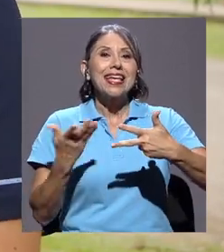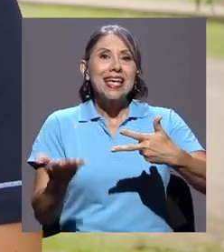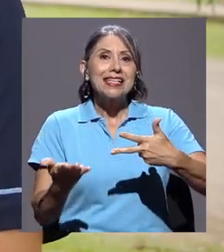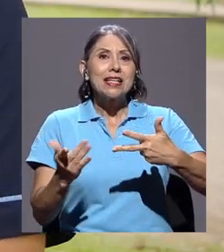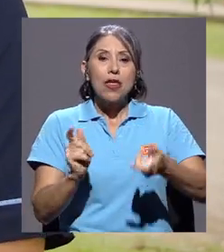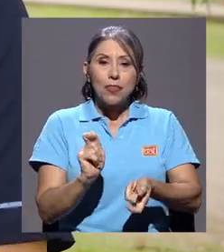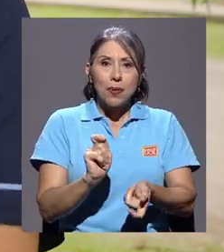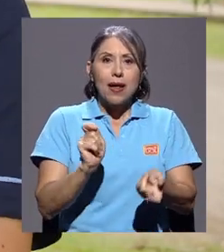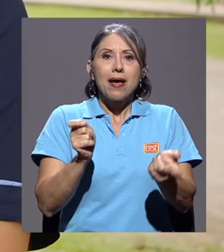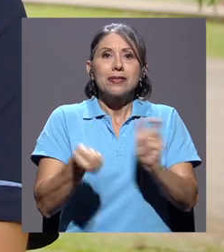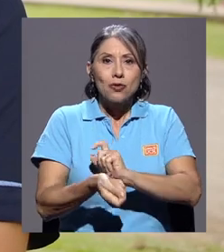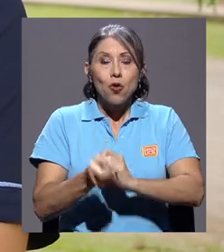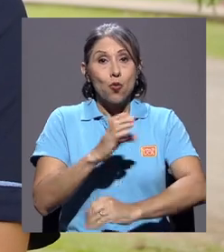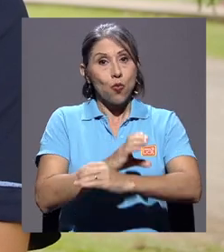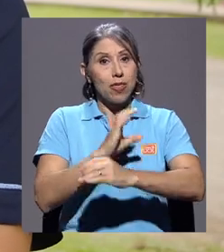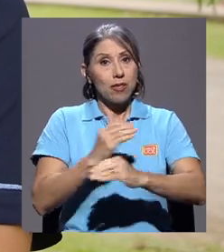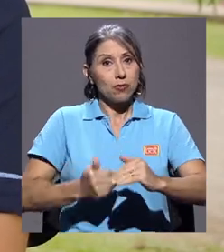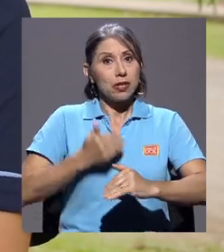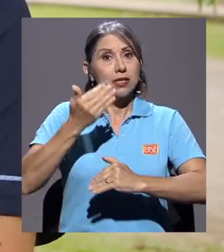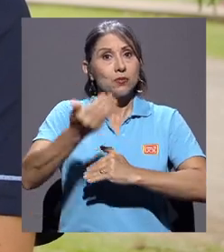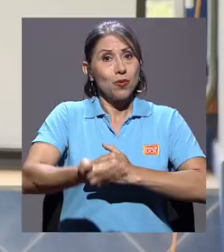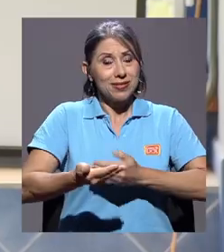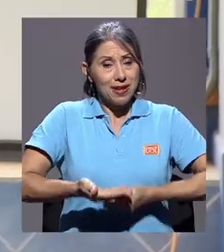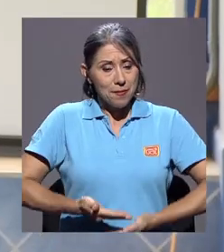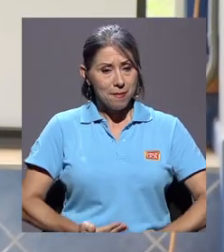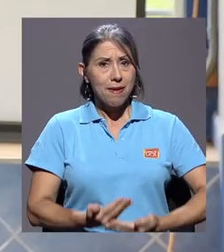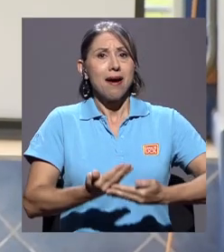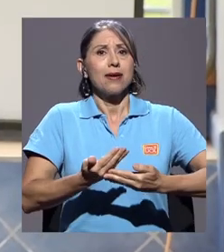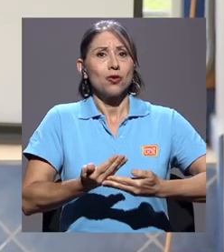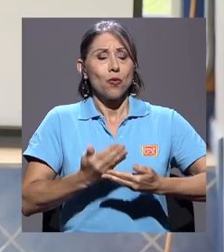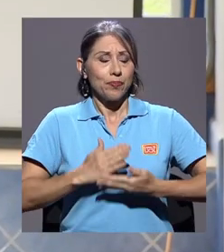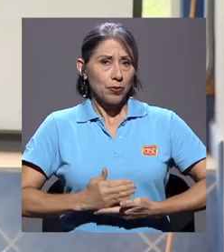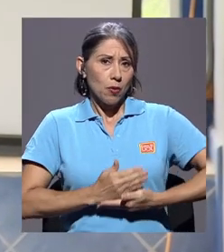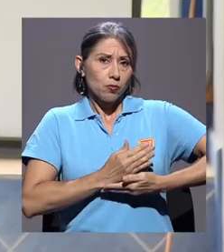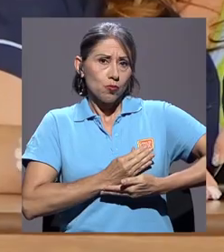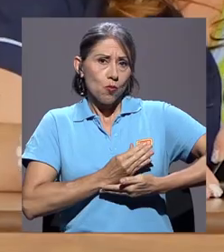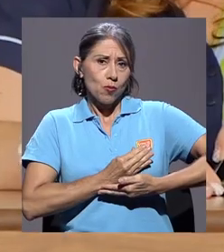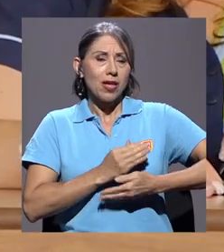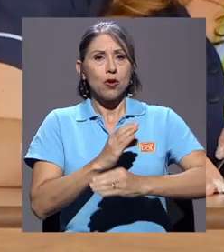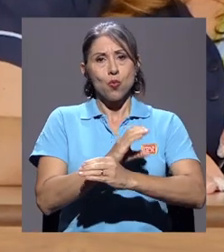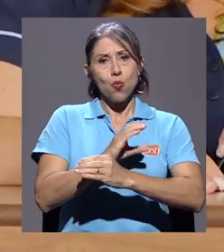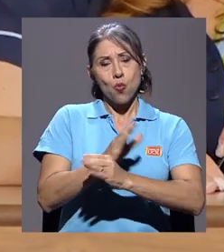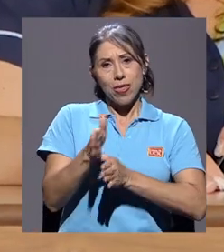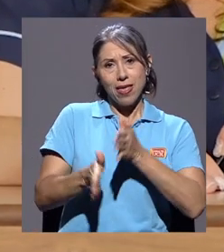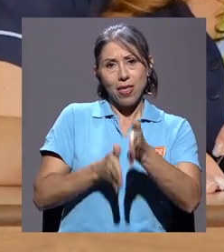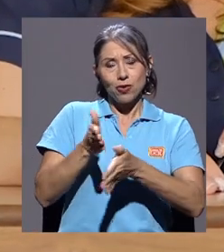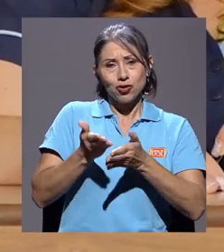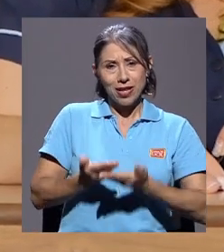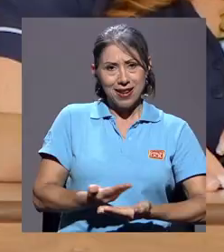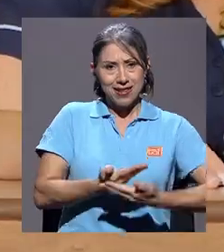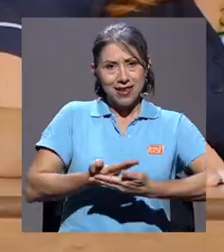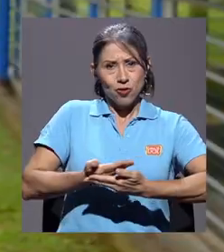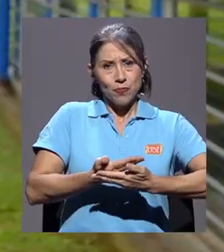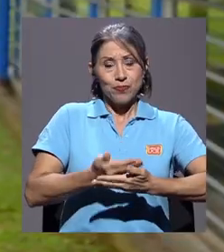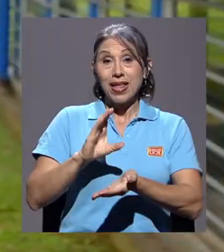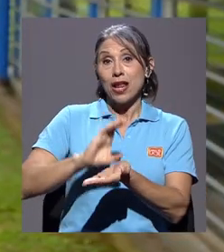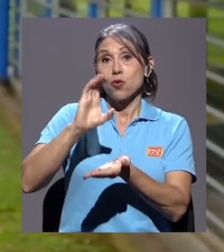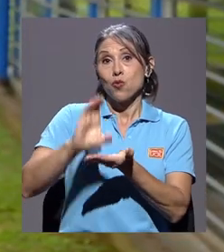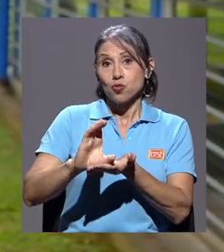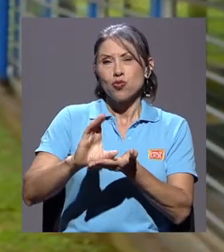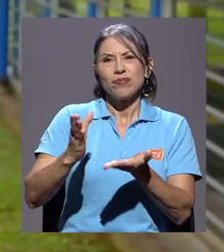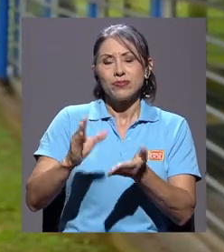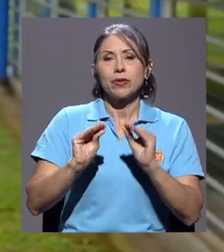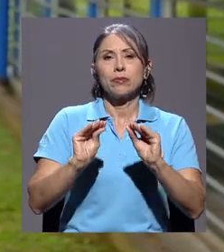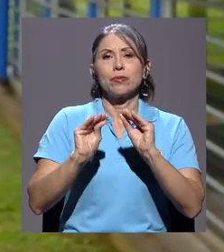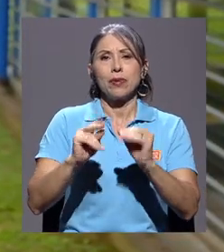tiene lo que es transición, cuidados posparto inmediato, lactancia materna y los cuidados del niño. El curso se imparte dos